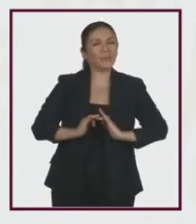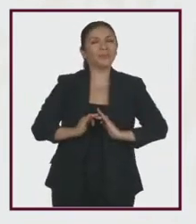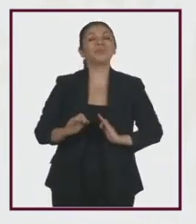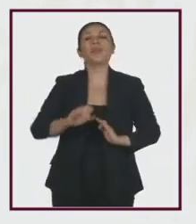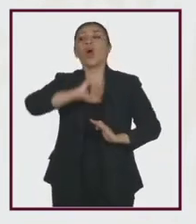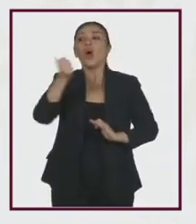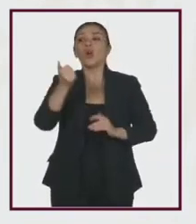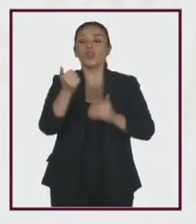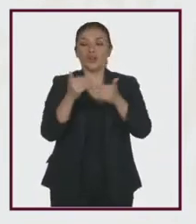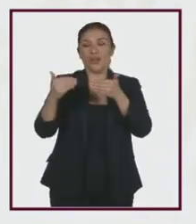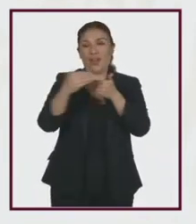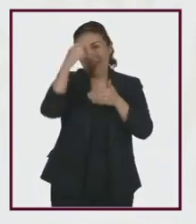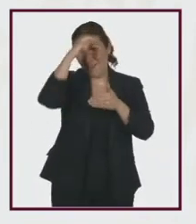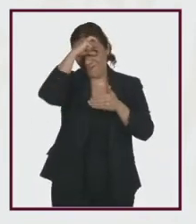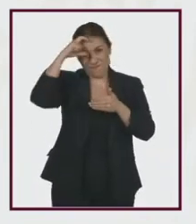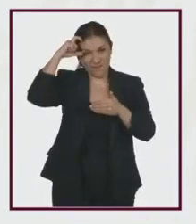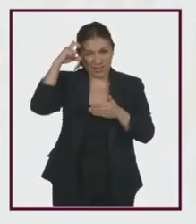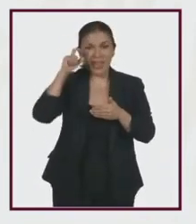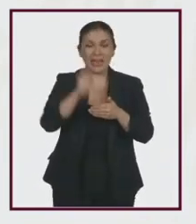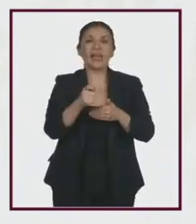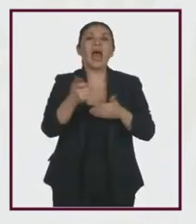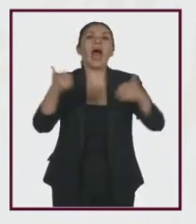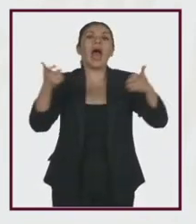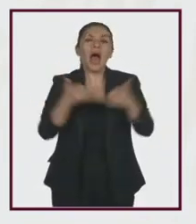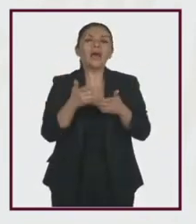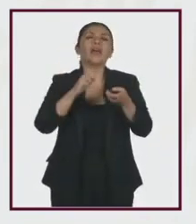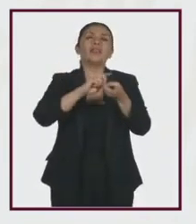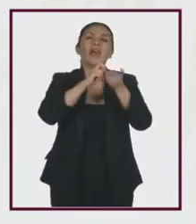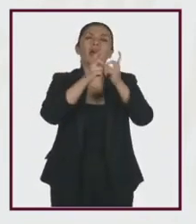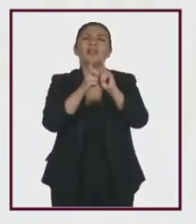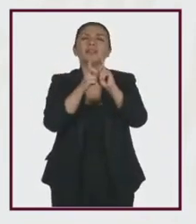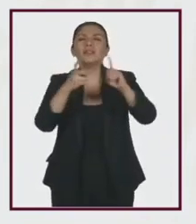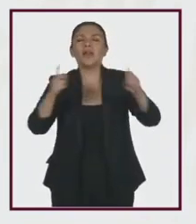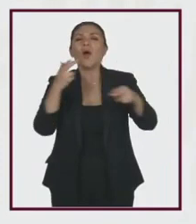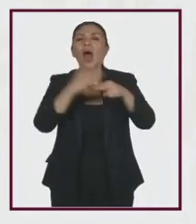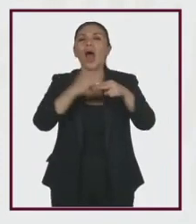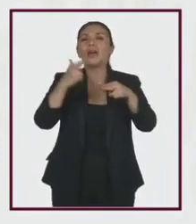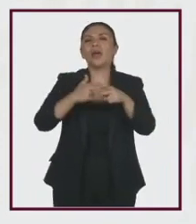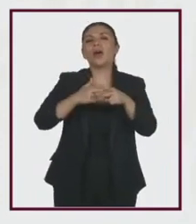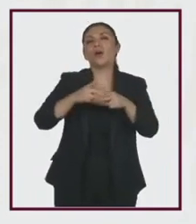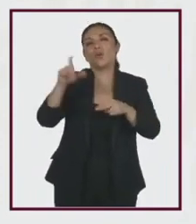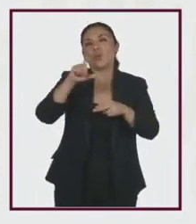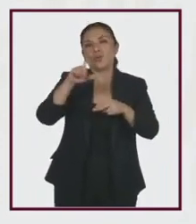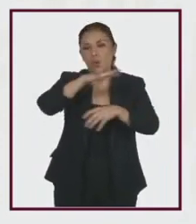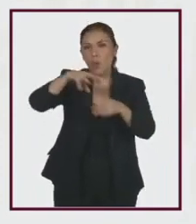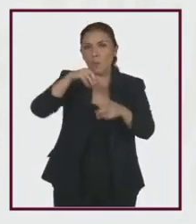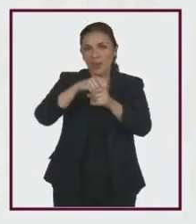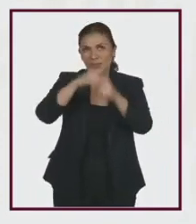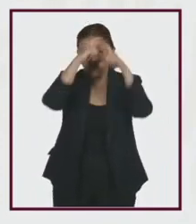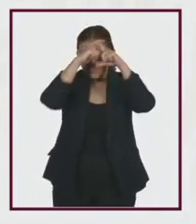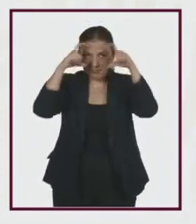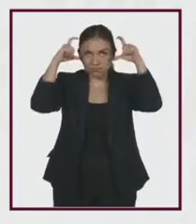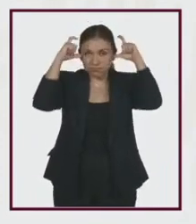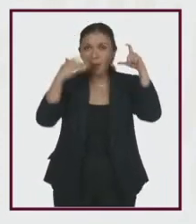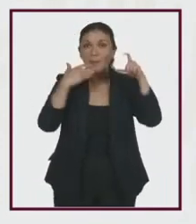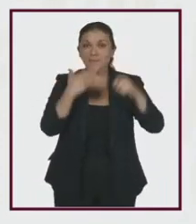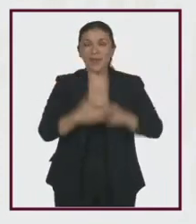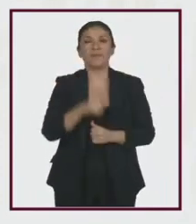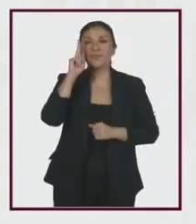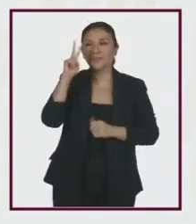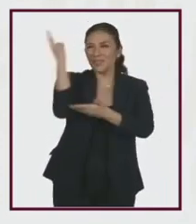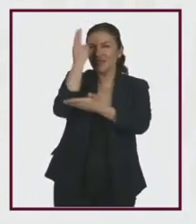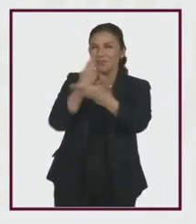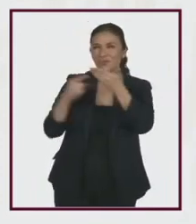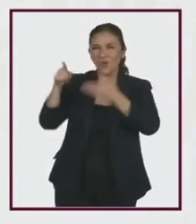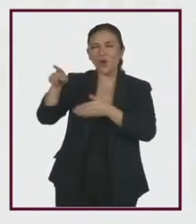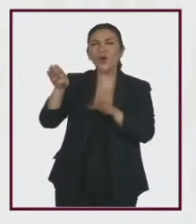del cerebro y se va a ir desarrollando hasta llegar al frontal como tal. Y aquí podemos ver una lámina de cómo se